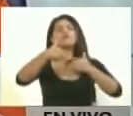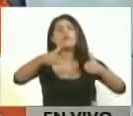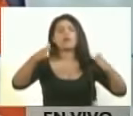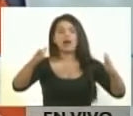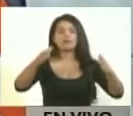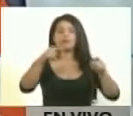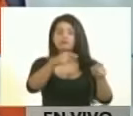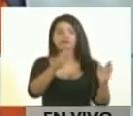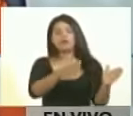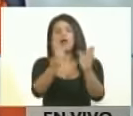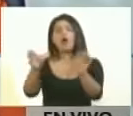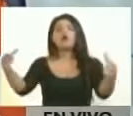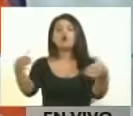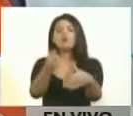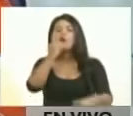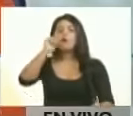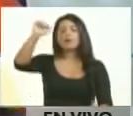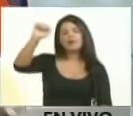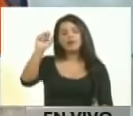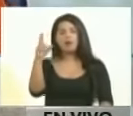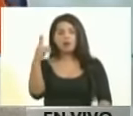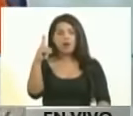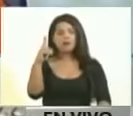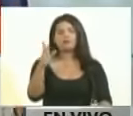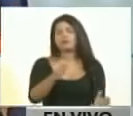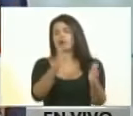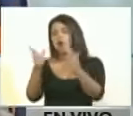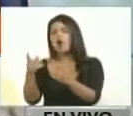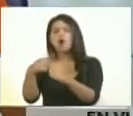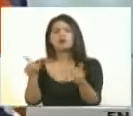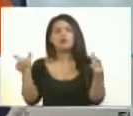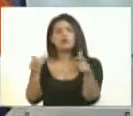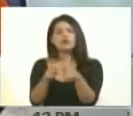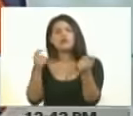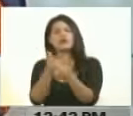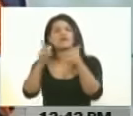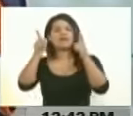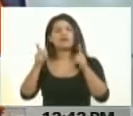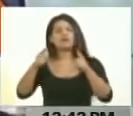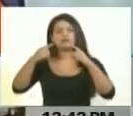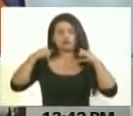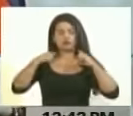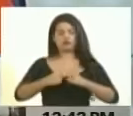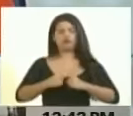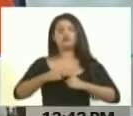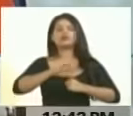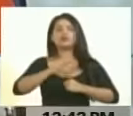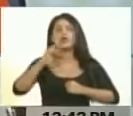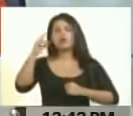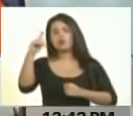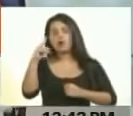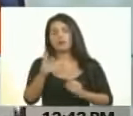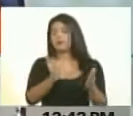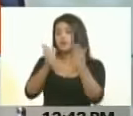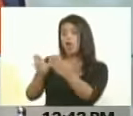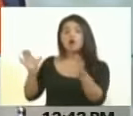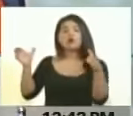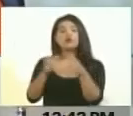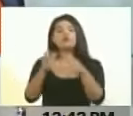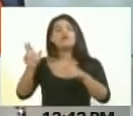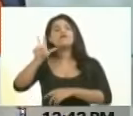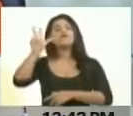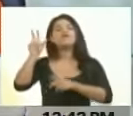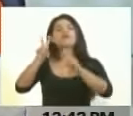el Partido Comunista de Uruguay, el Movimiento de Liberación Nacional Tupamaros de Uruguay, el Partido por la Victoria del